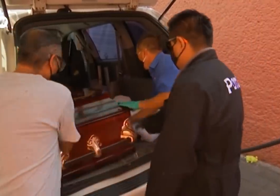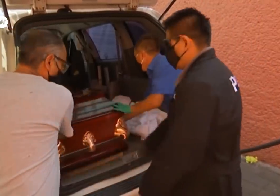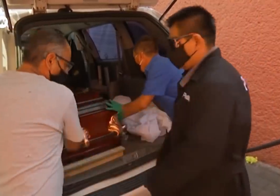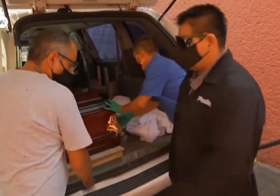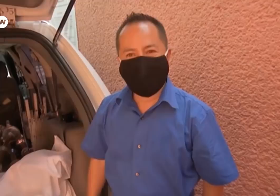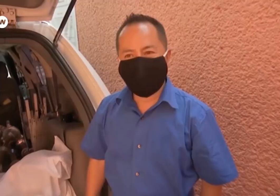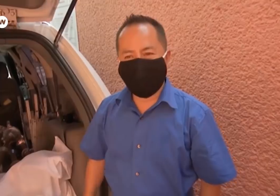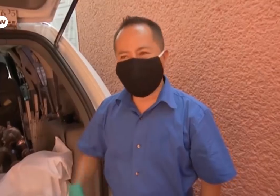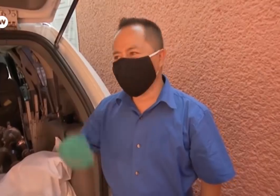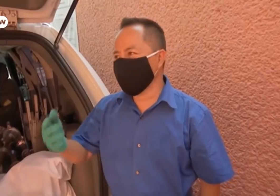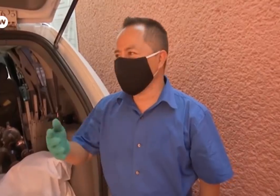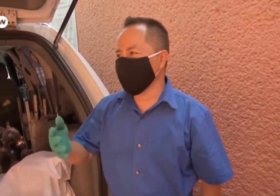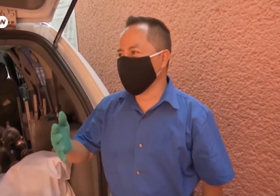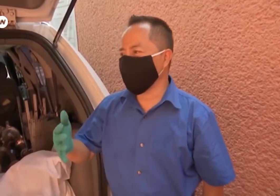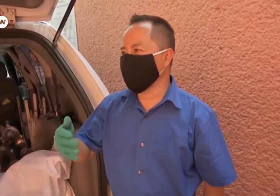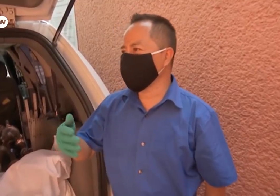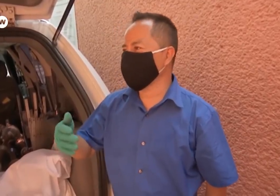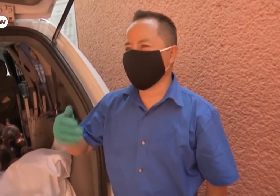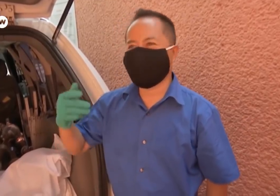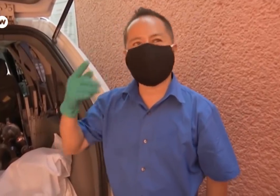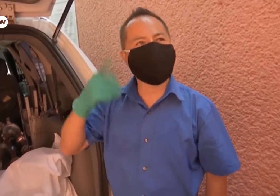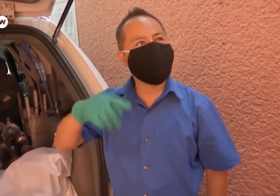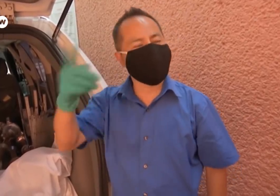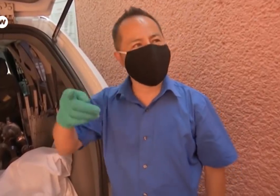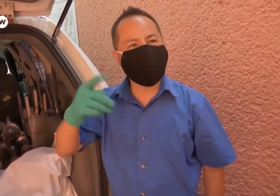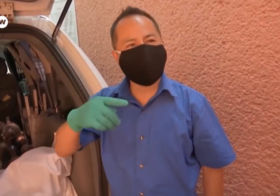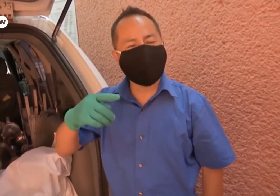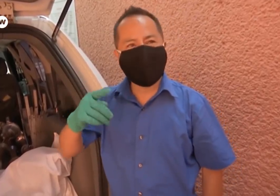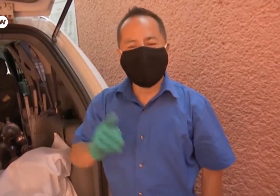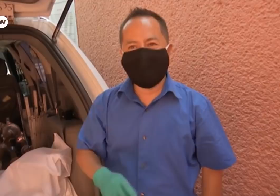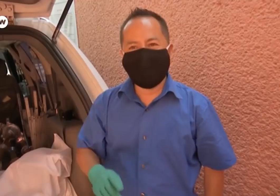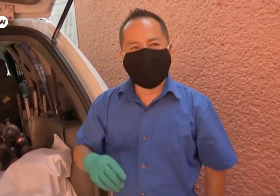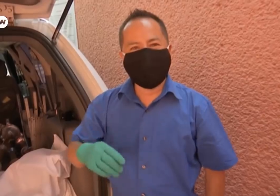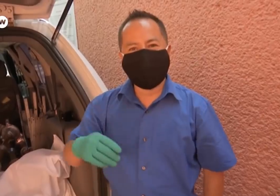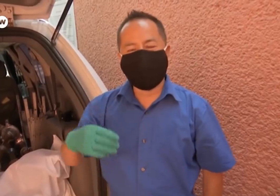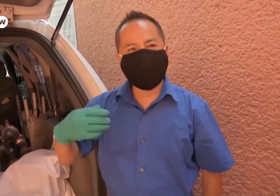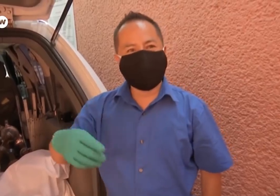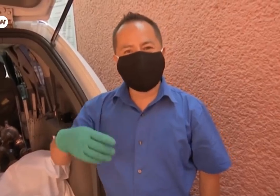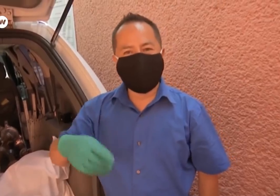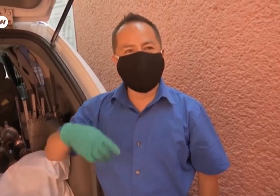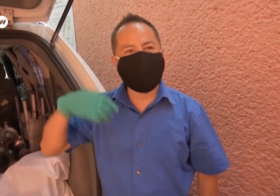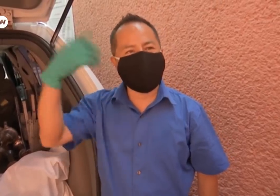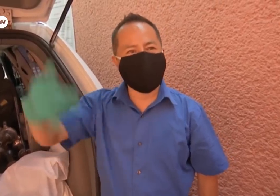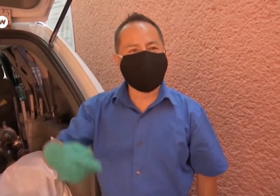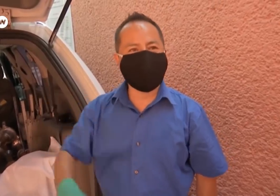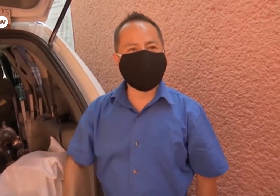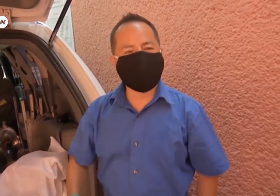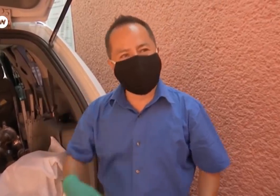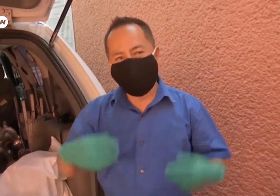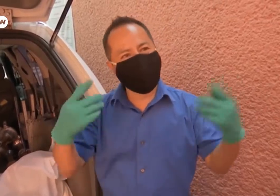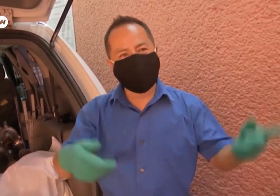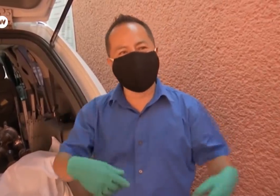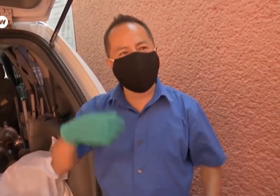visto rebasados. Pero hay a veces que no podemos, porque se saturan los hornos, tenemos que cremar hasta el otro